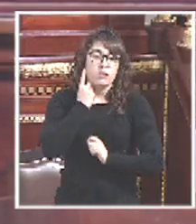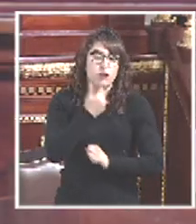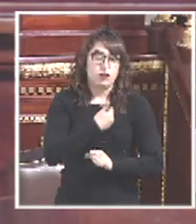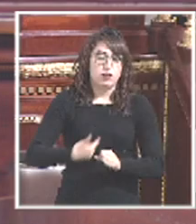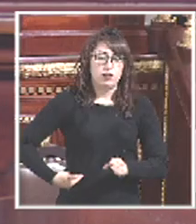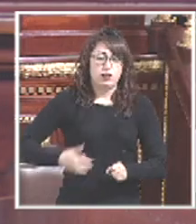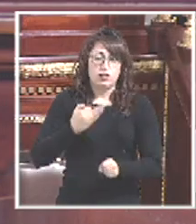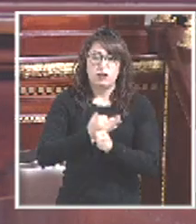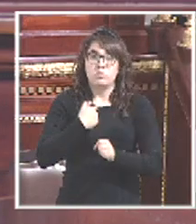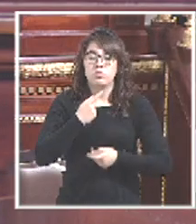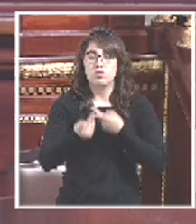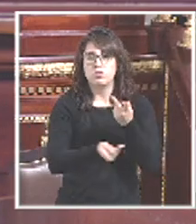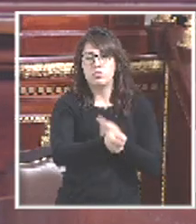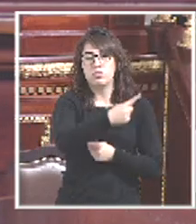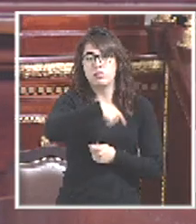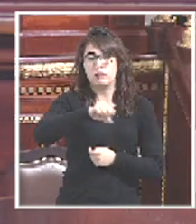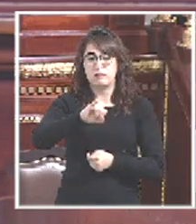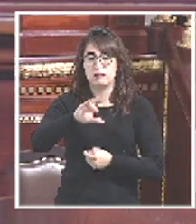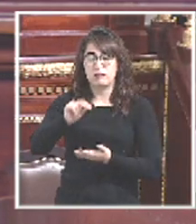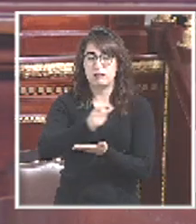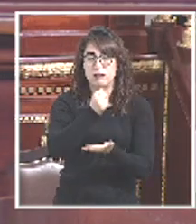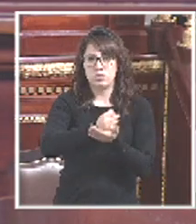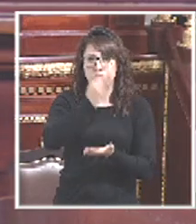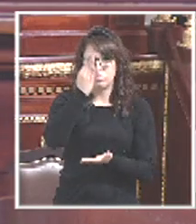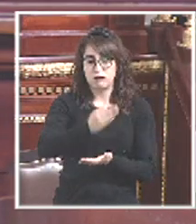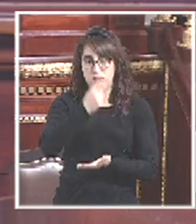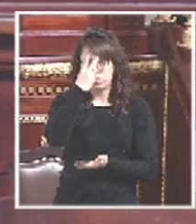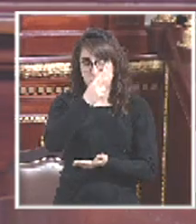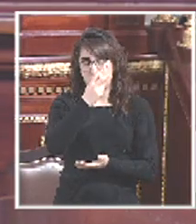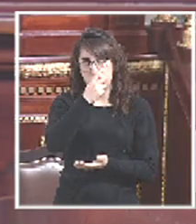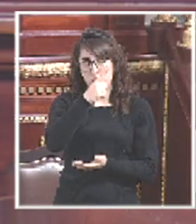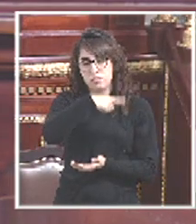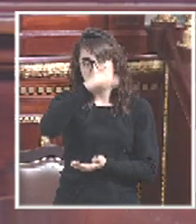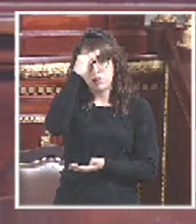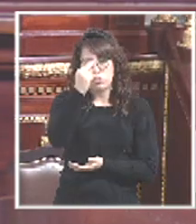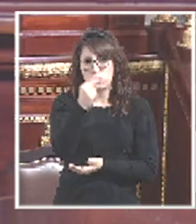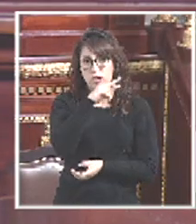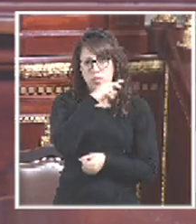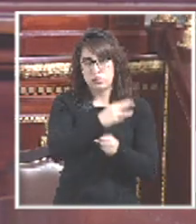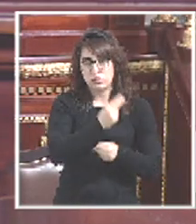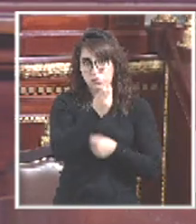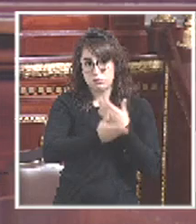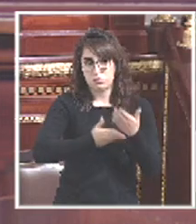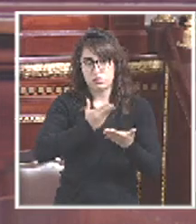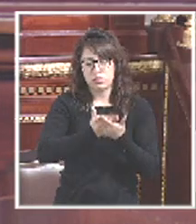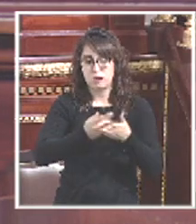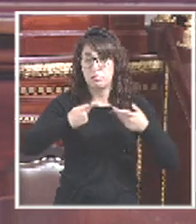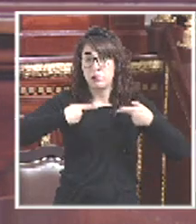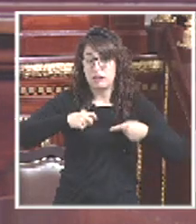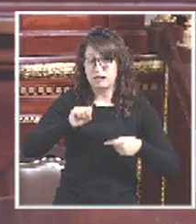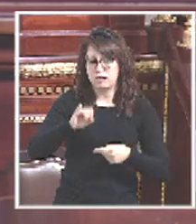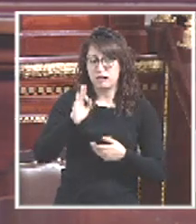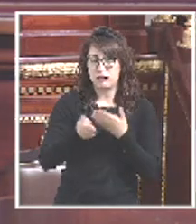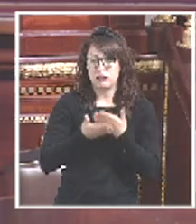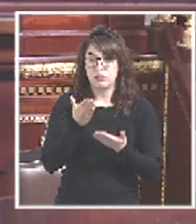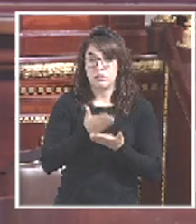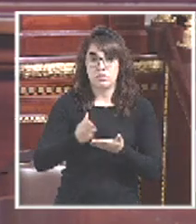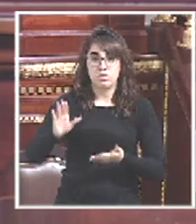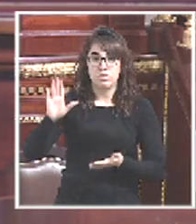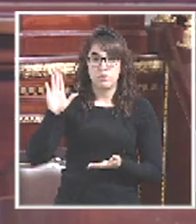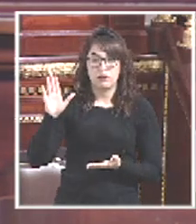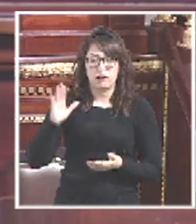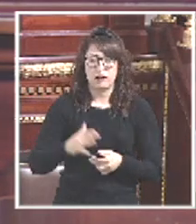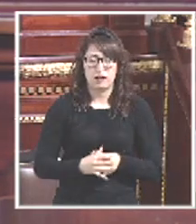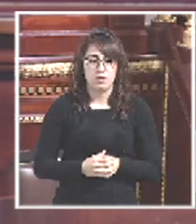votación económica se consulta a la Comisión Permanente si la propuesta de referencia se considera urgente y obvia resolución. Los que estén por la afirmativa, sírvanse